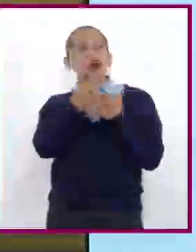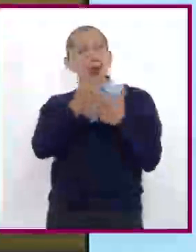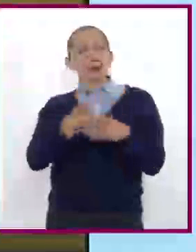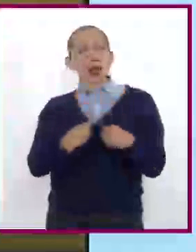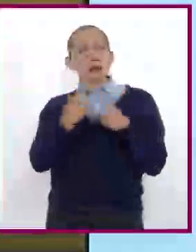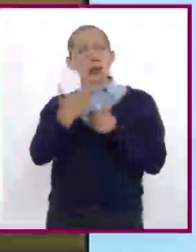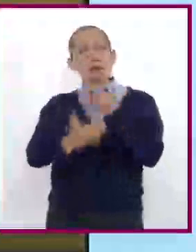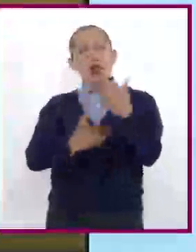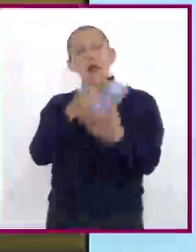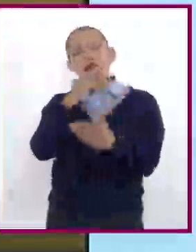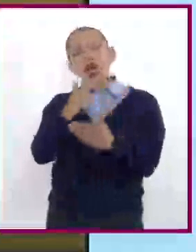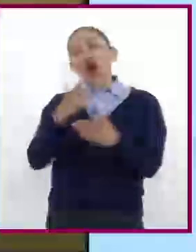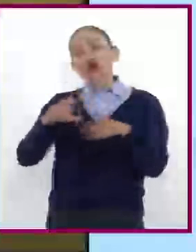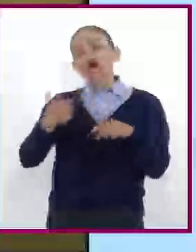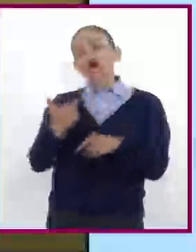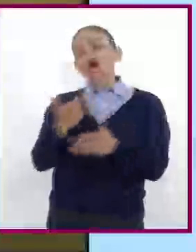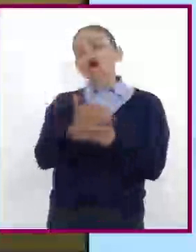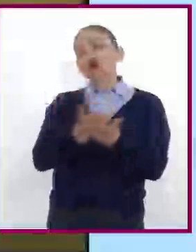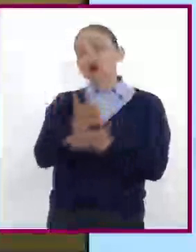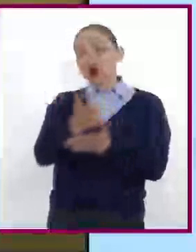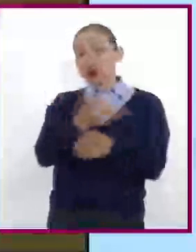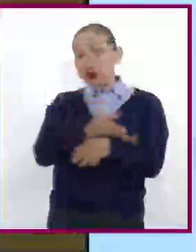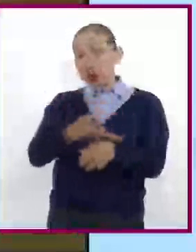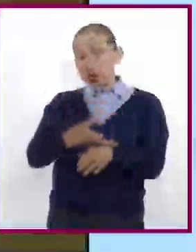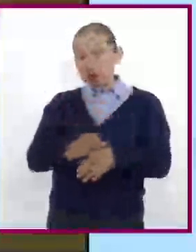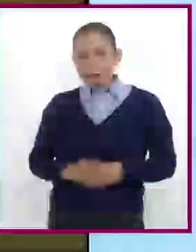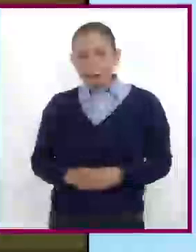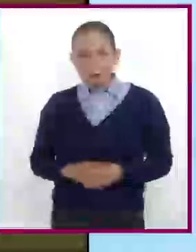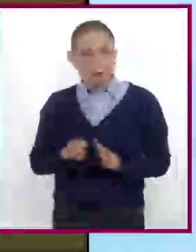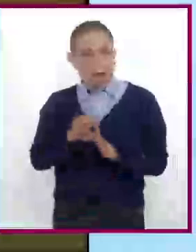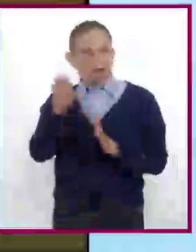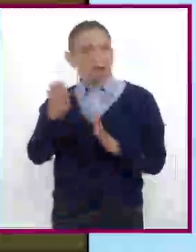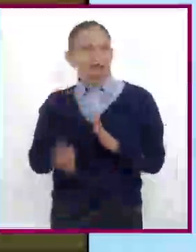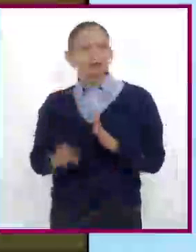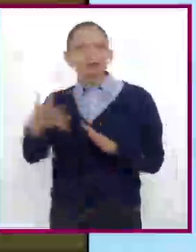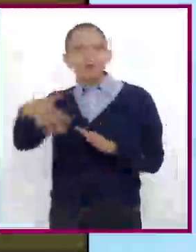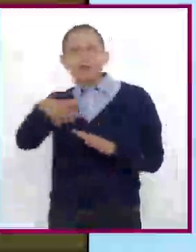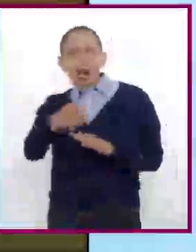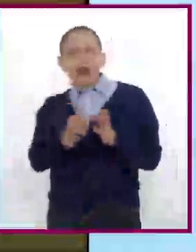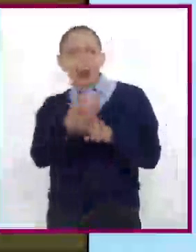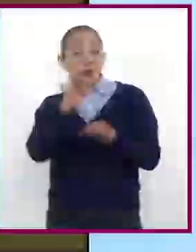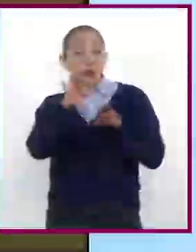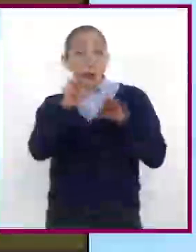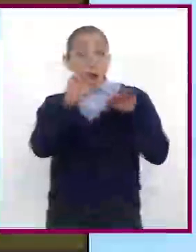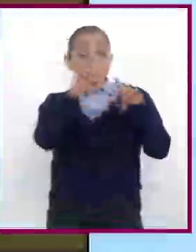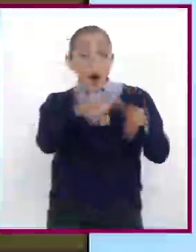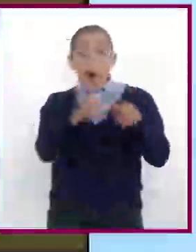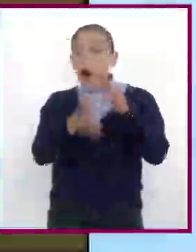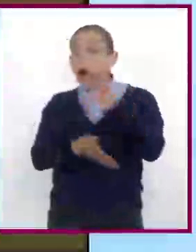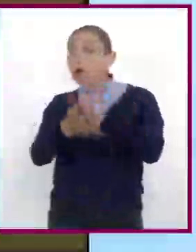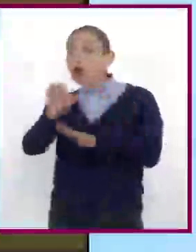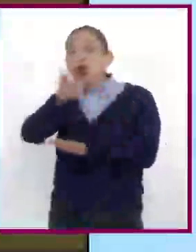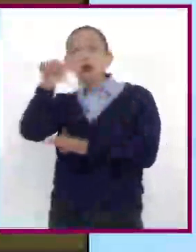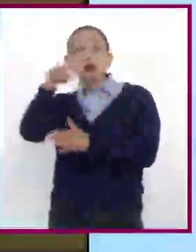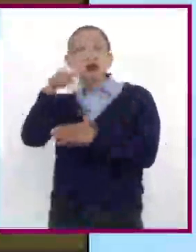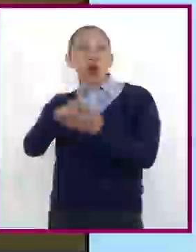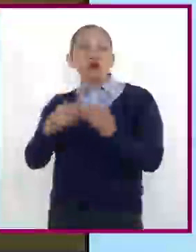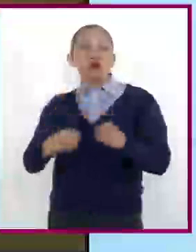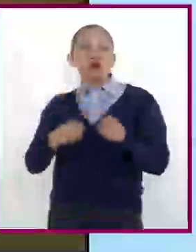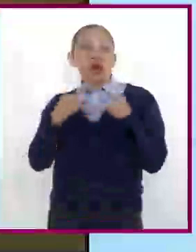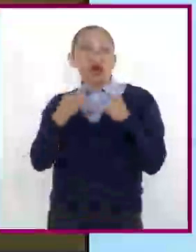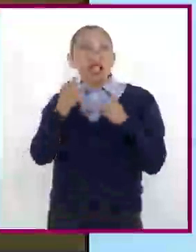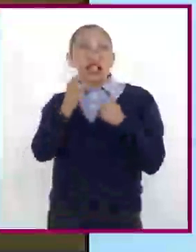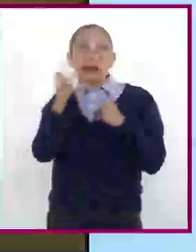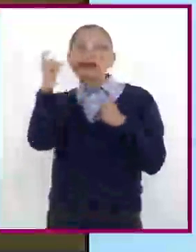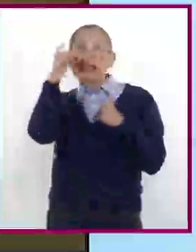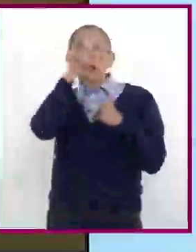sobrevivir o a mejorar la economía familiar. Por ejemplo, buscar un nuevo trabajo o irnos a vivir a otro lugar